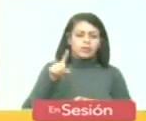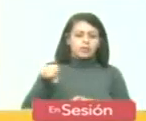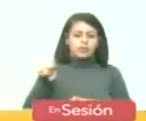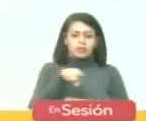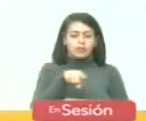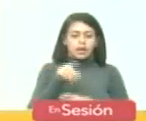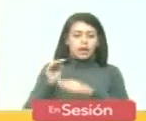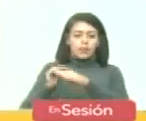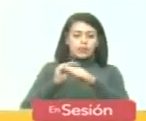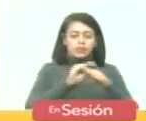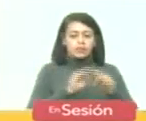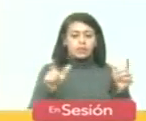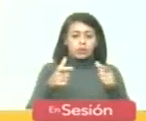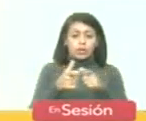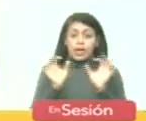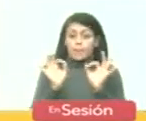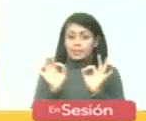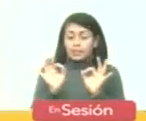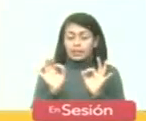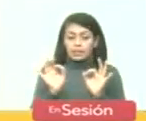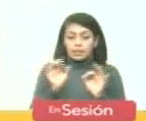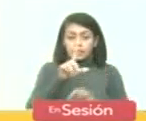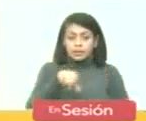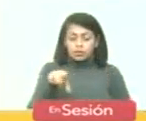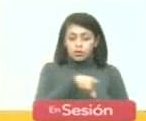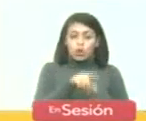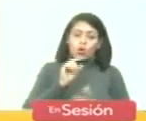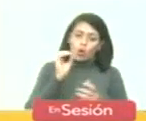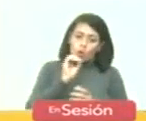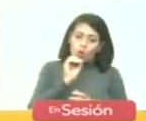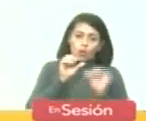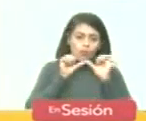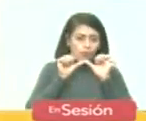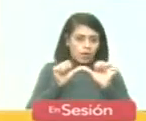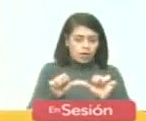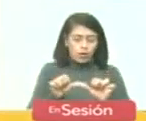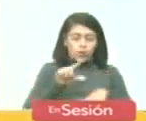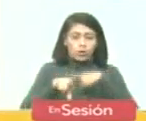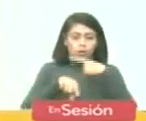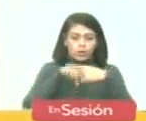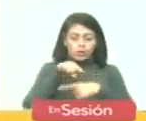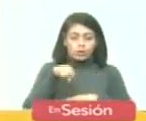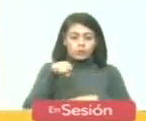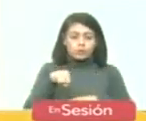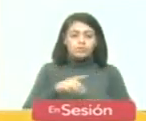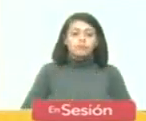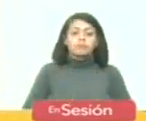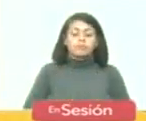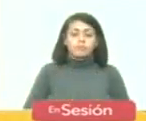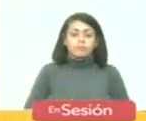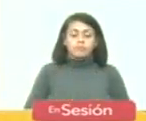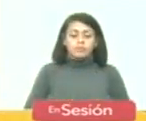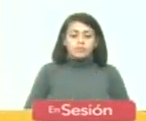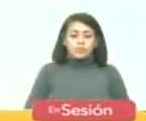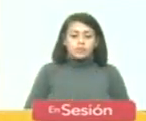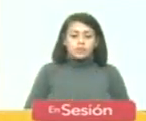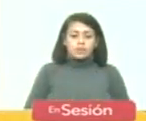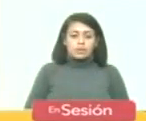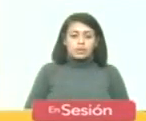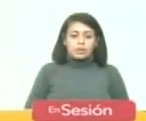a convocar a sesiones extraordinarias o si en consecuencia o si en contrario vamos